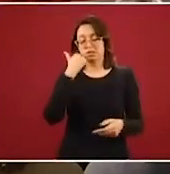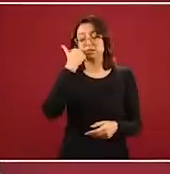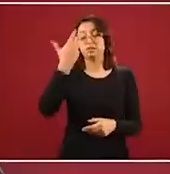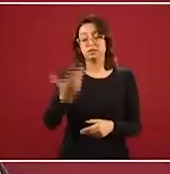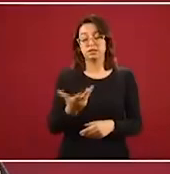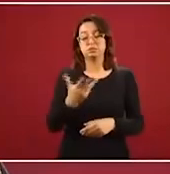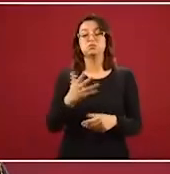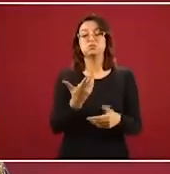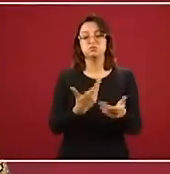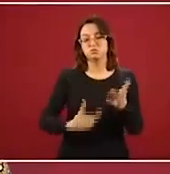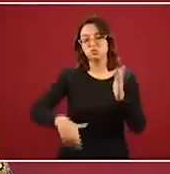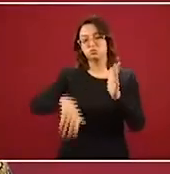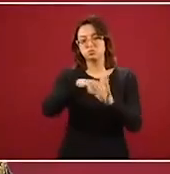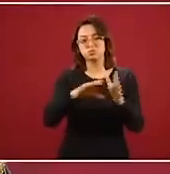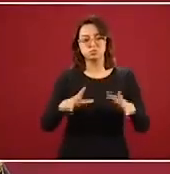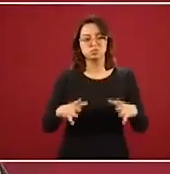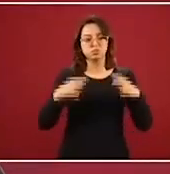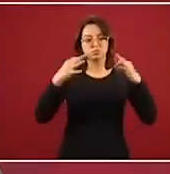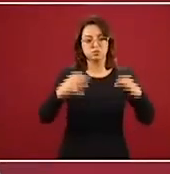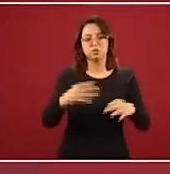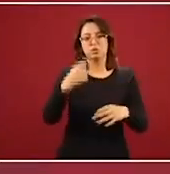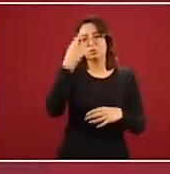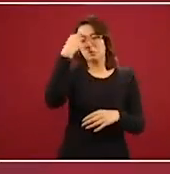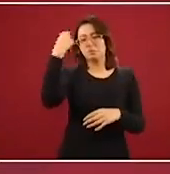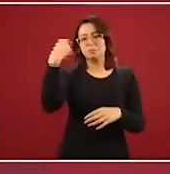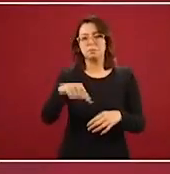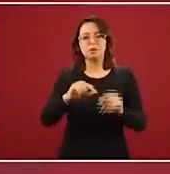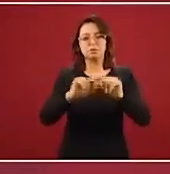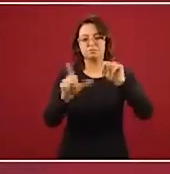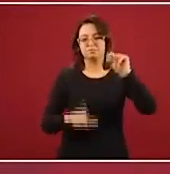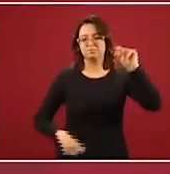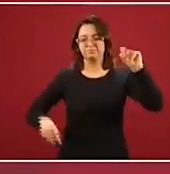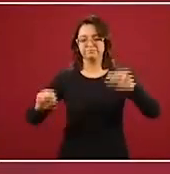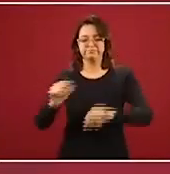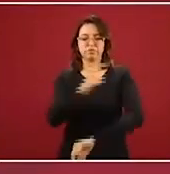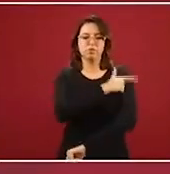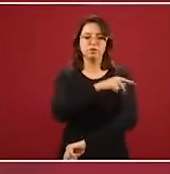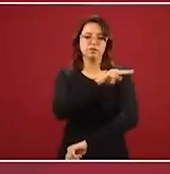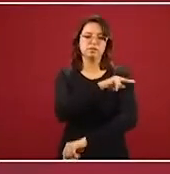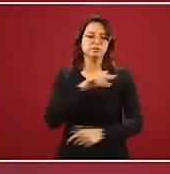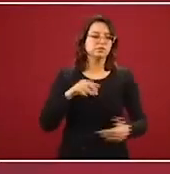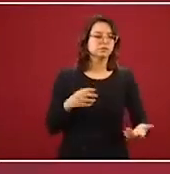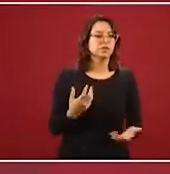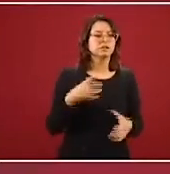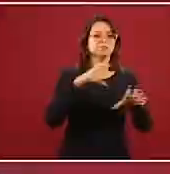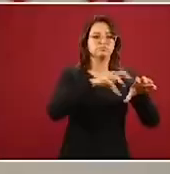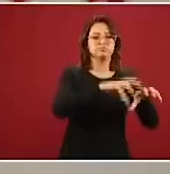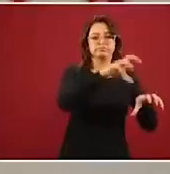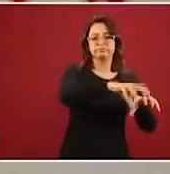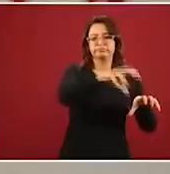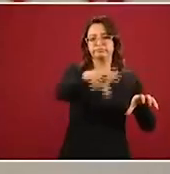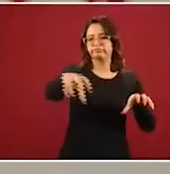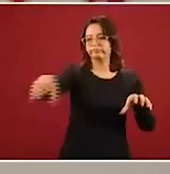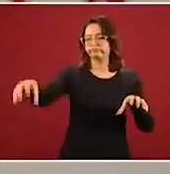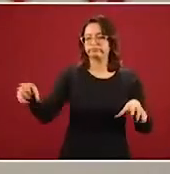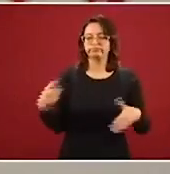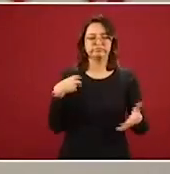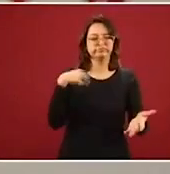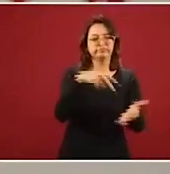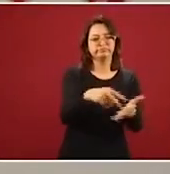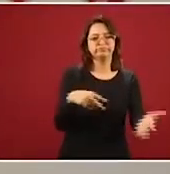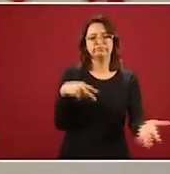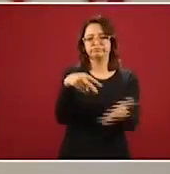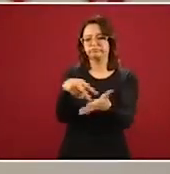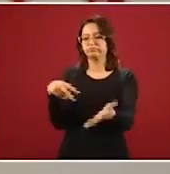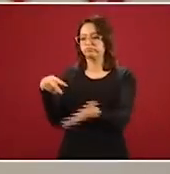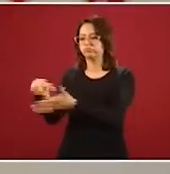para tener una presencia importante en todo el territorio nacional, con la presencia podemos atender